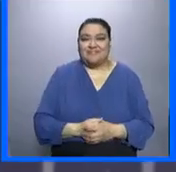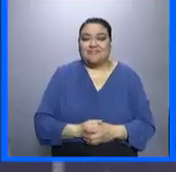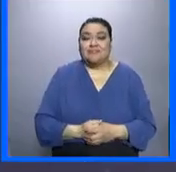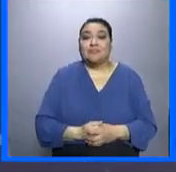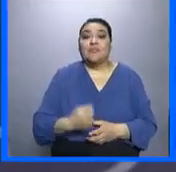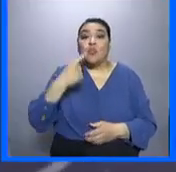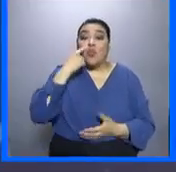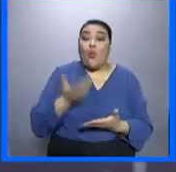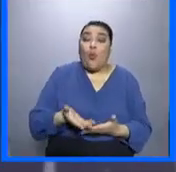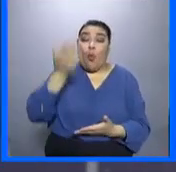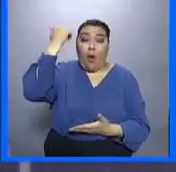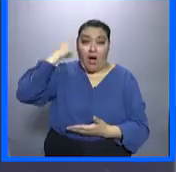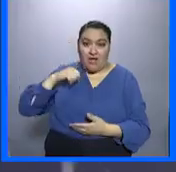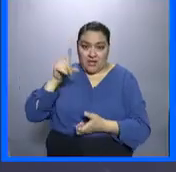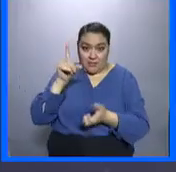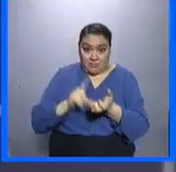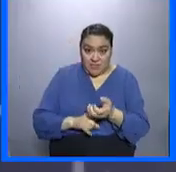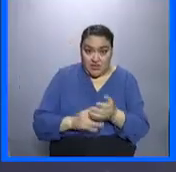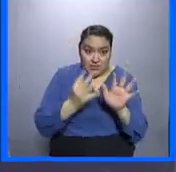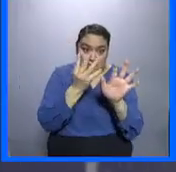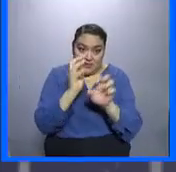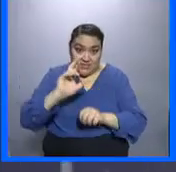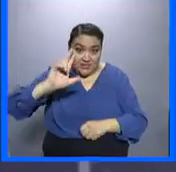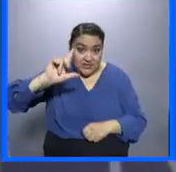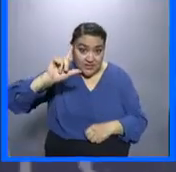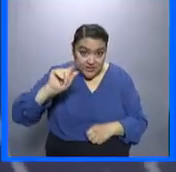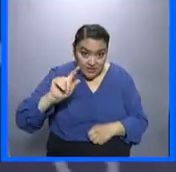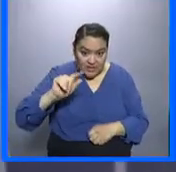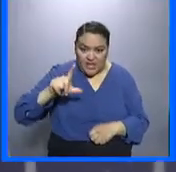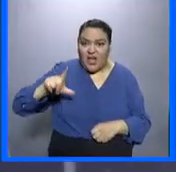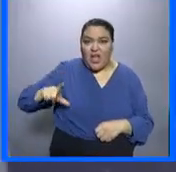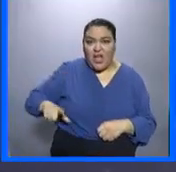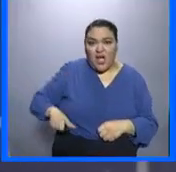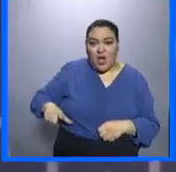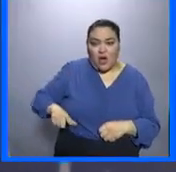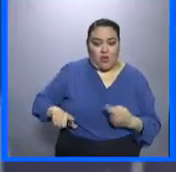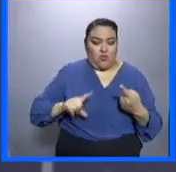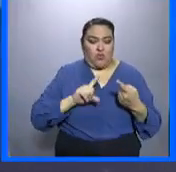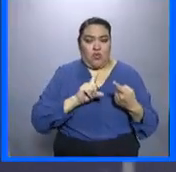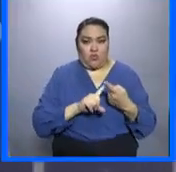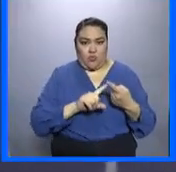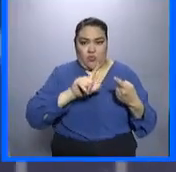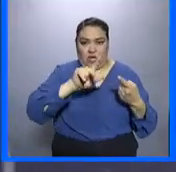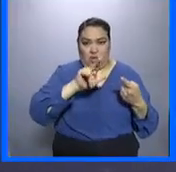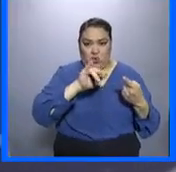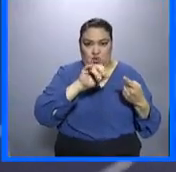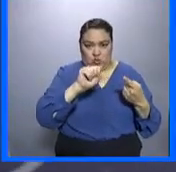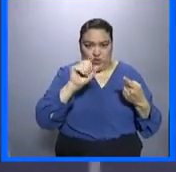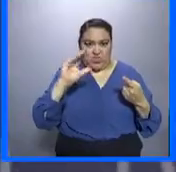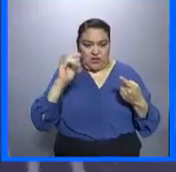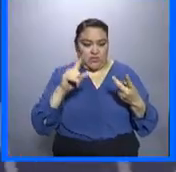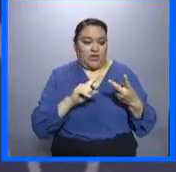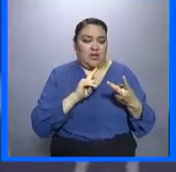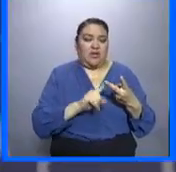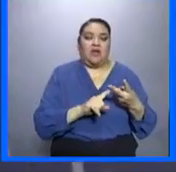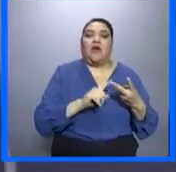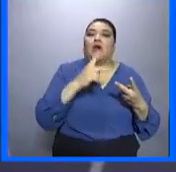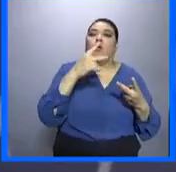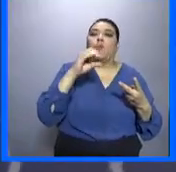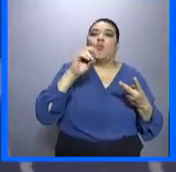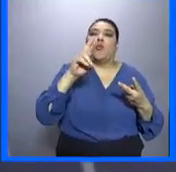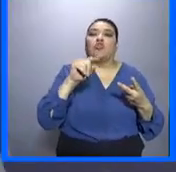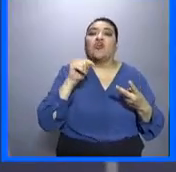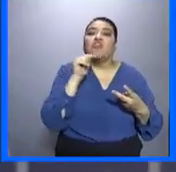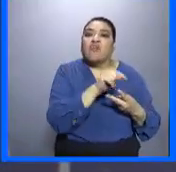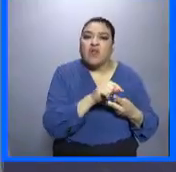En los años 70 del siglo pasado, los gobiernos de Luis Echeverría y José López Portillo